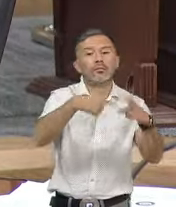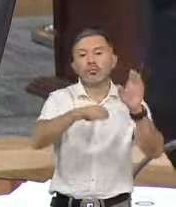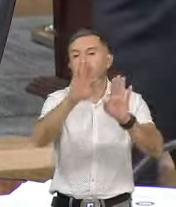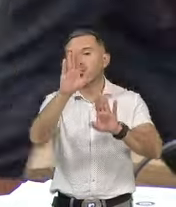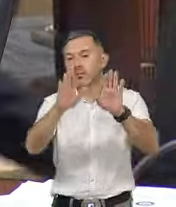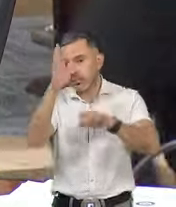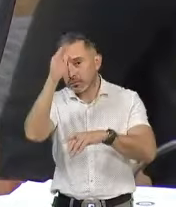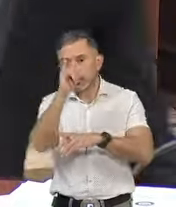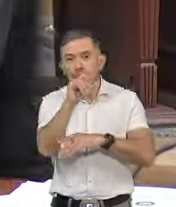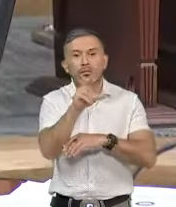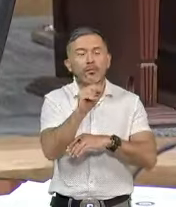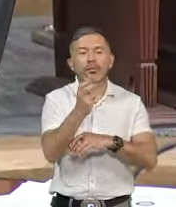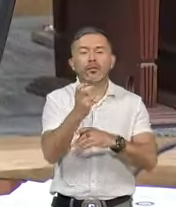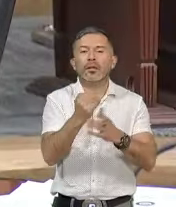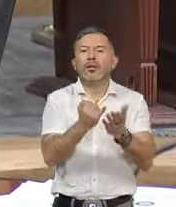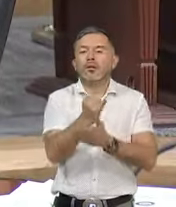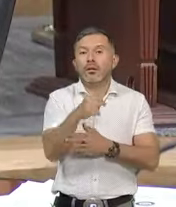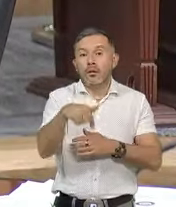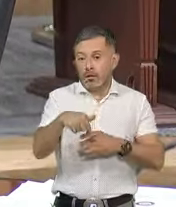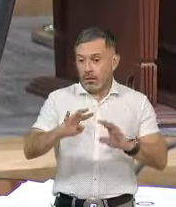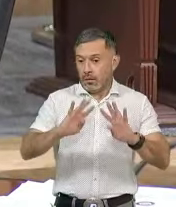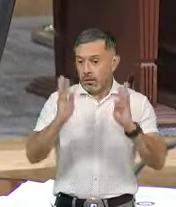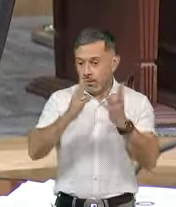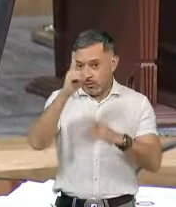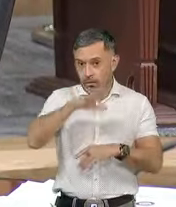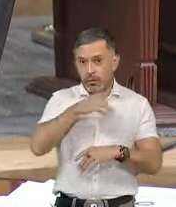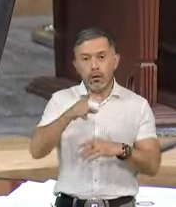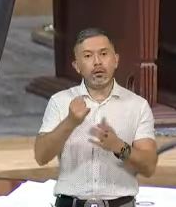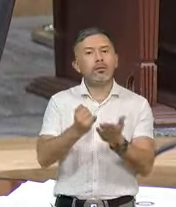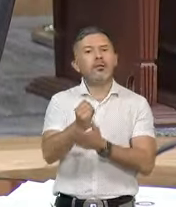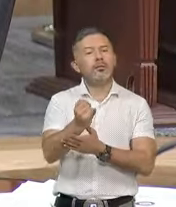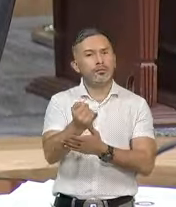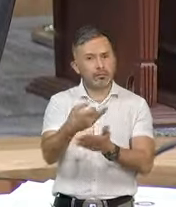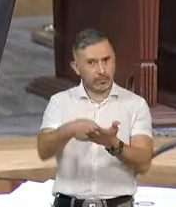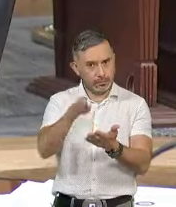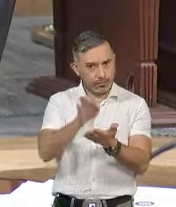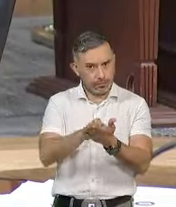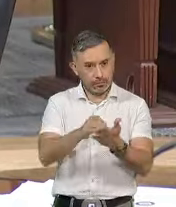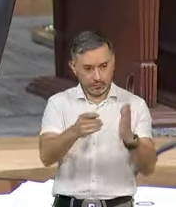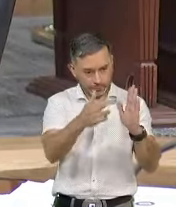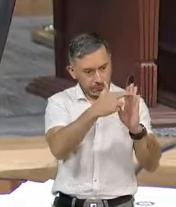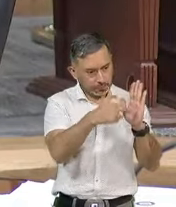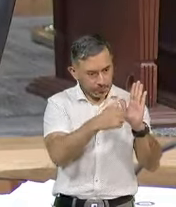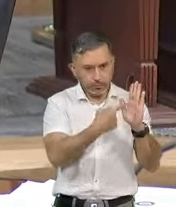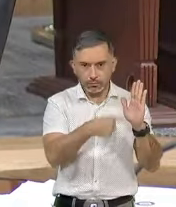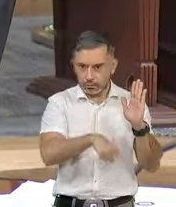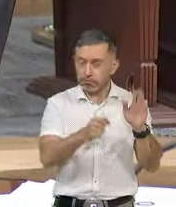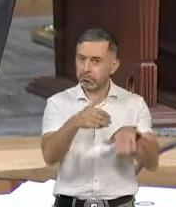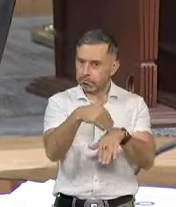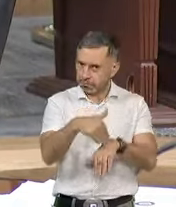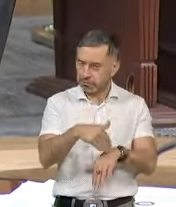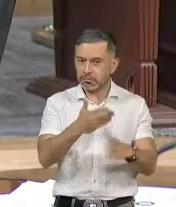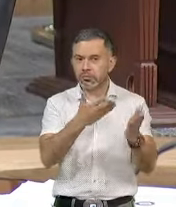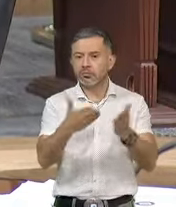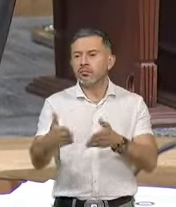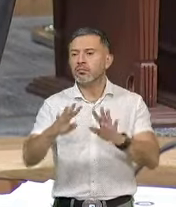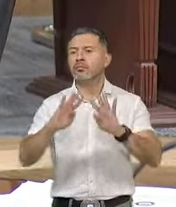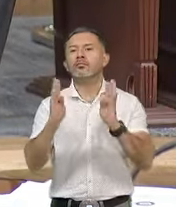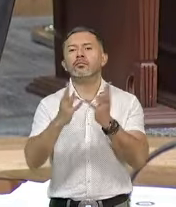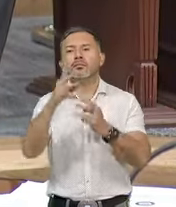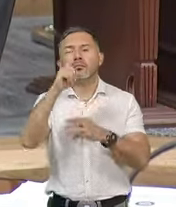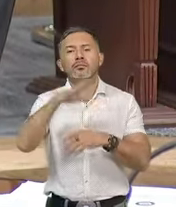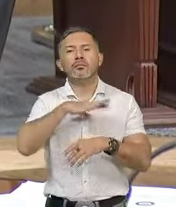decisión muy valiente de este consejo general que además cumplimos con un reglamento venir a consejo general y que se aprueben por